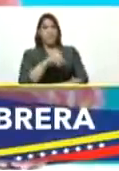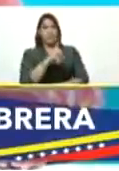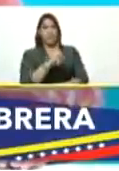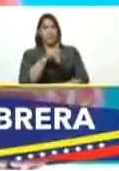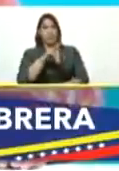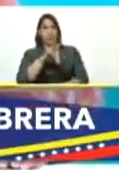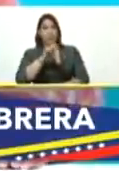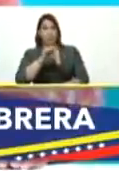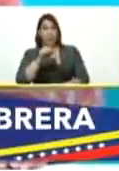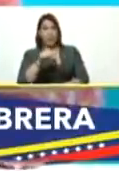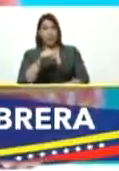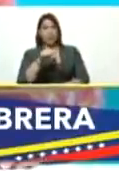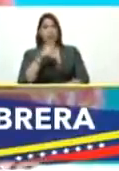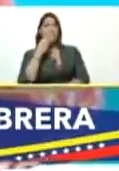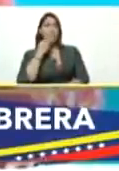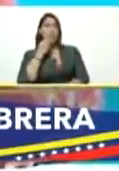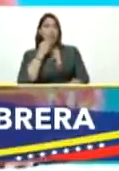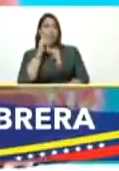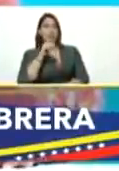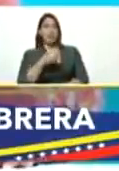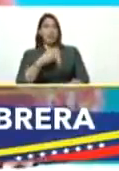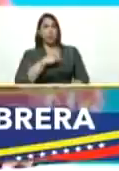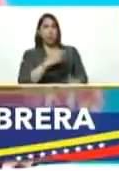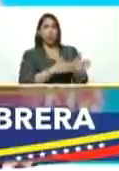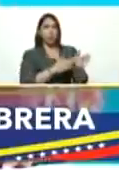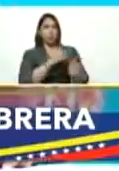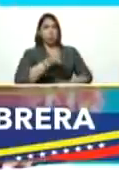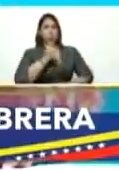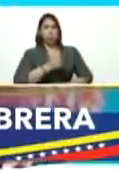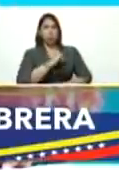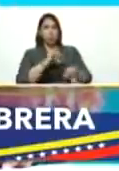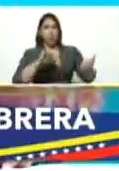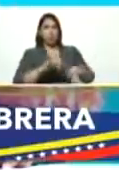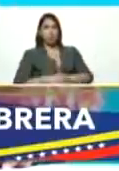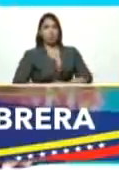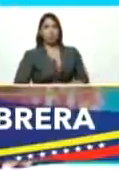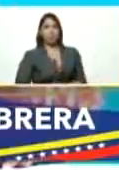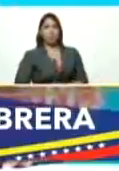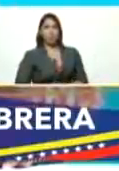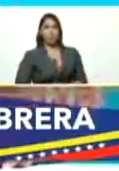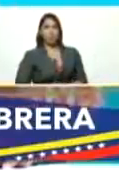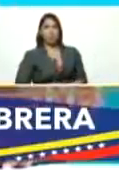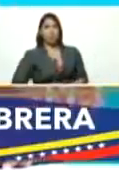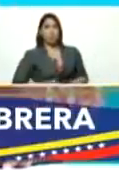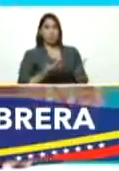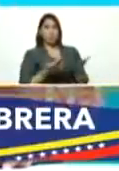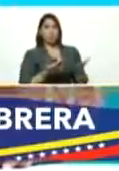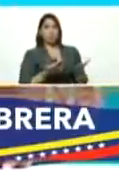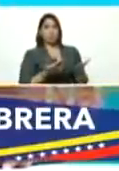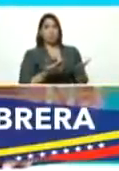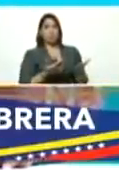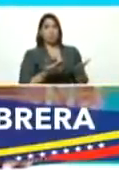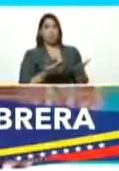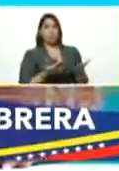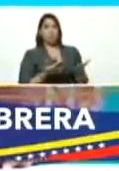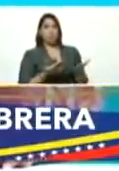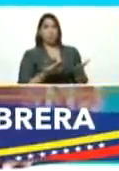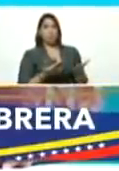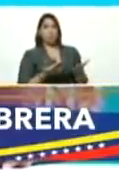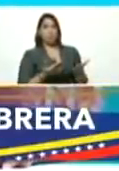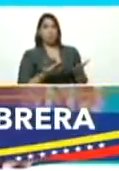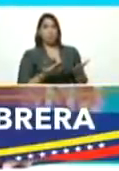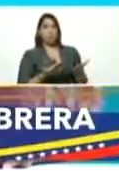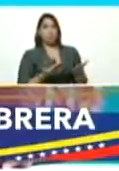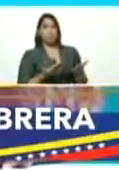experiencia sobre todo con nuestros pensionados jubilados que se les entrega parte de